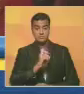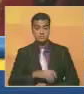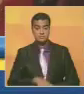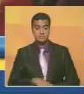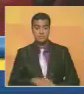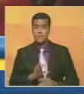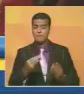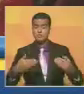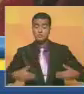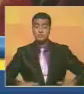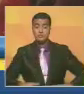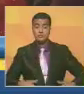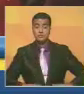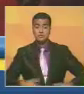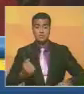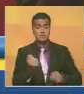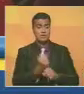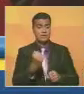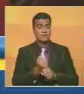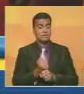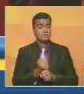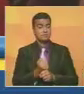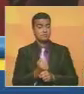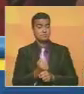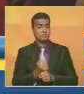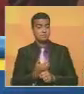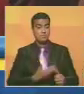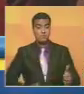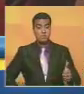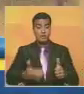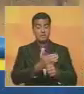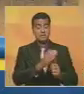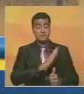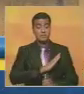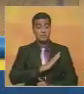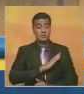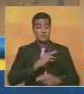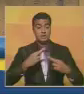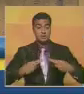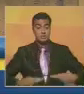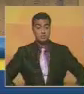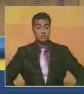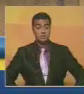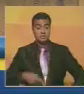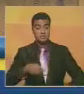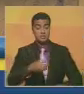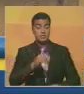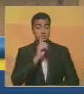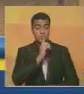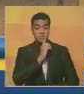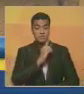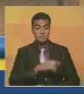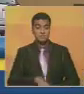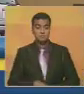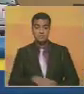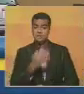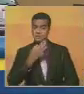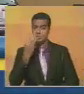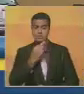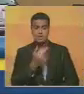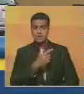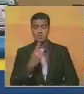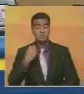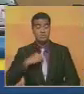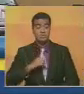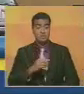con mucho esfuerzo, trabajo y dedicación logró llegar a ser propietario del restaurante que hoy lleva su apellido. Aseguró que no